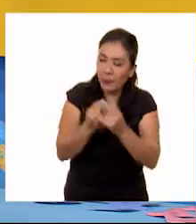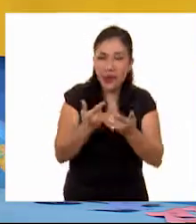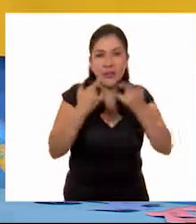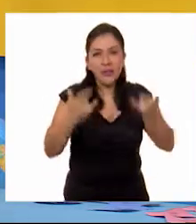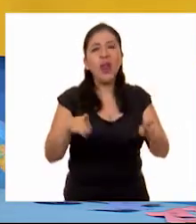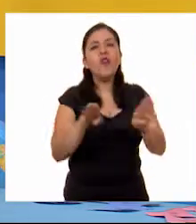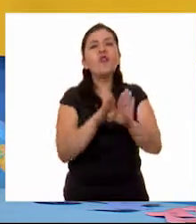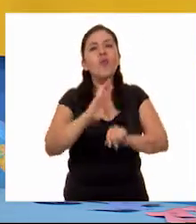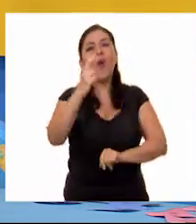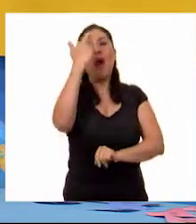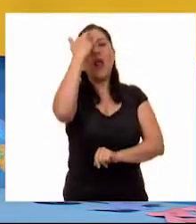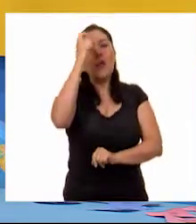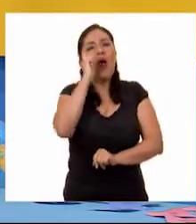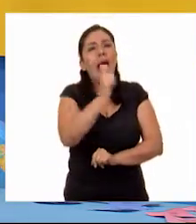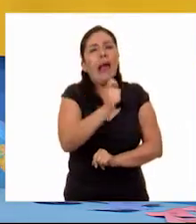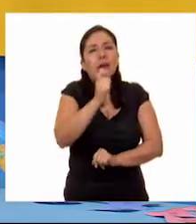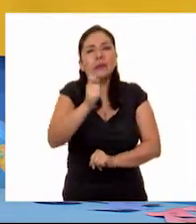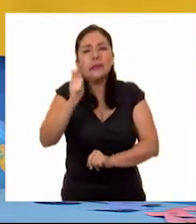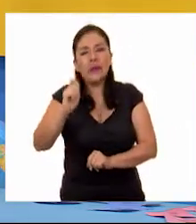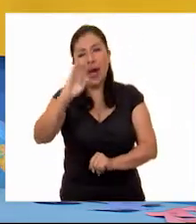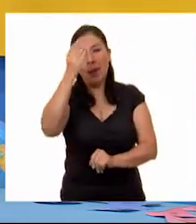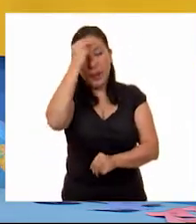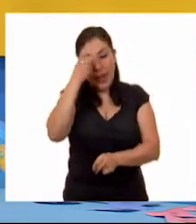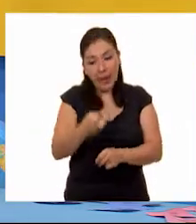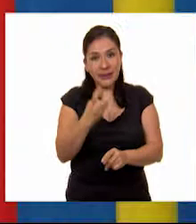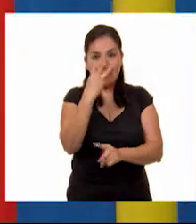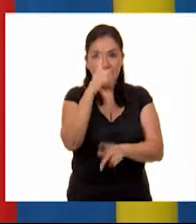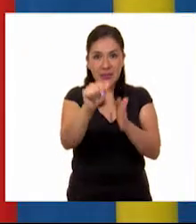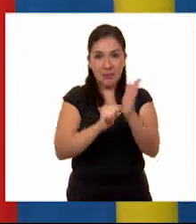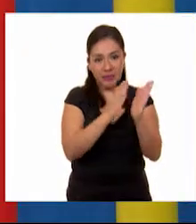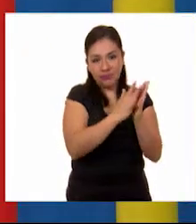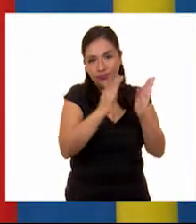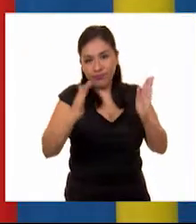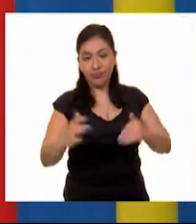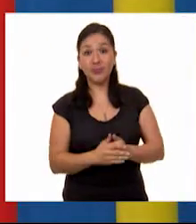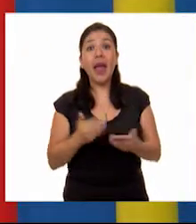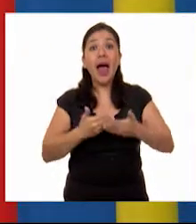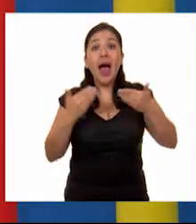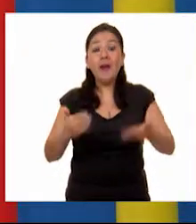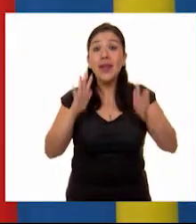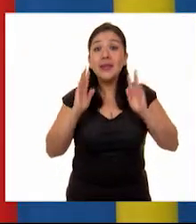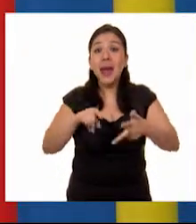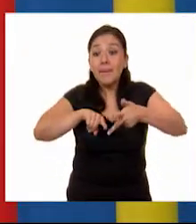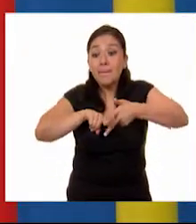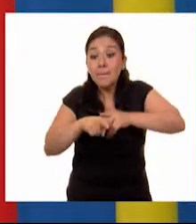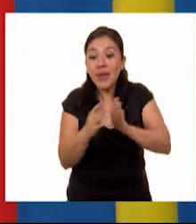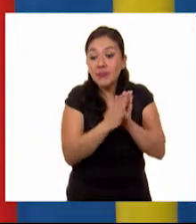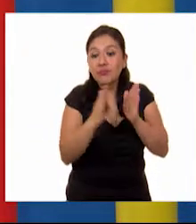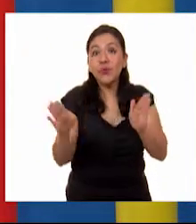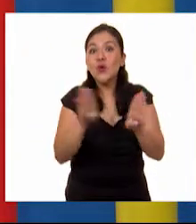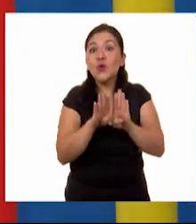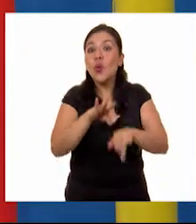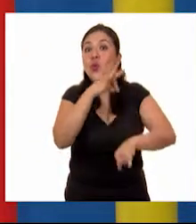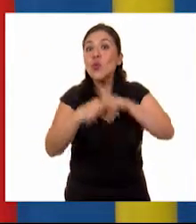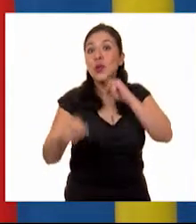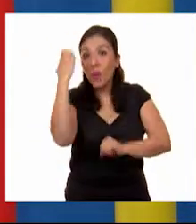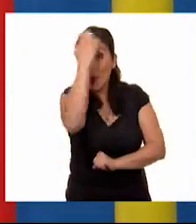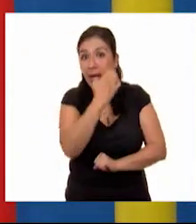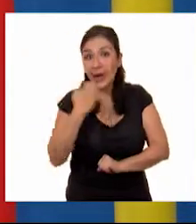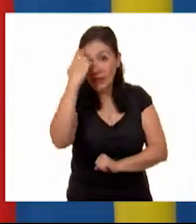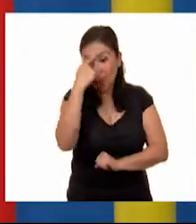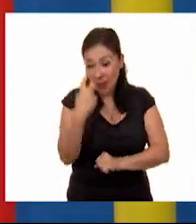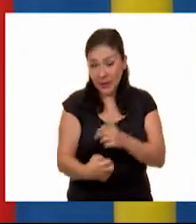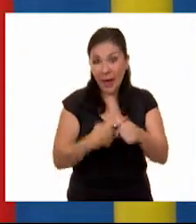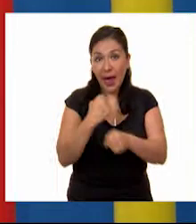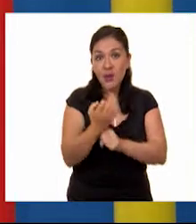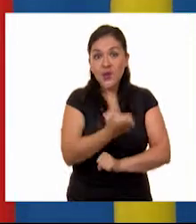recordar todo lo que hemos aprendido a lo largo de este trimestre. Estamos a punto de entrar a las últimas evaluaciones de este ciclo escolar